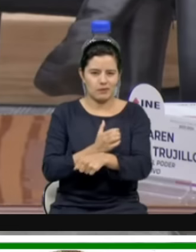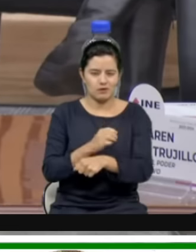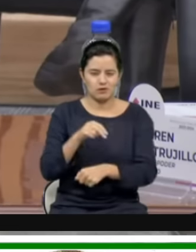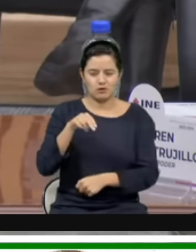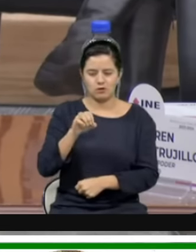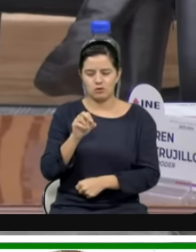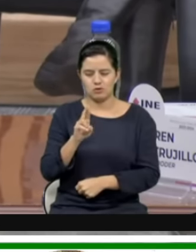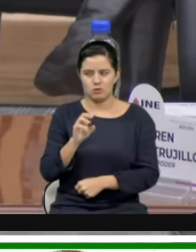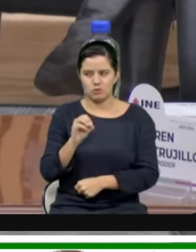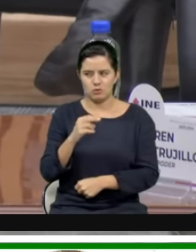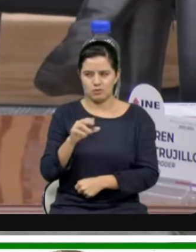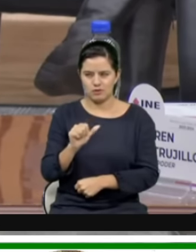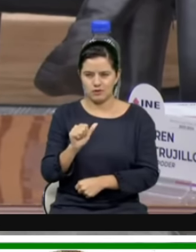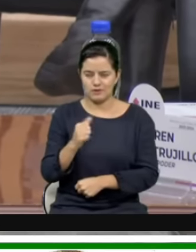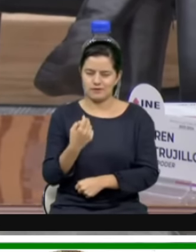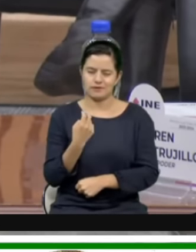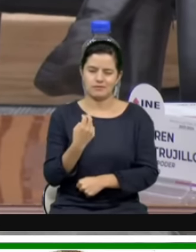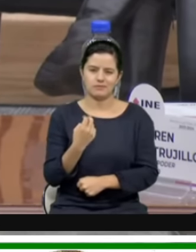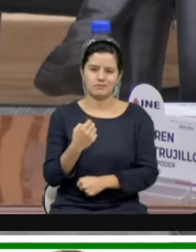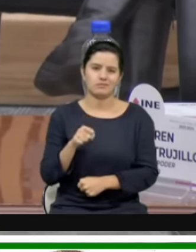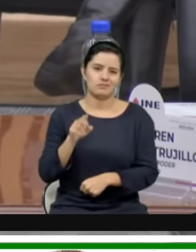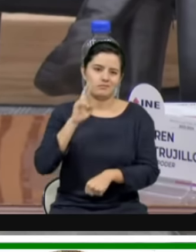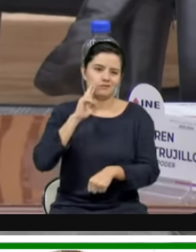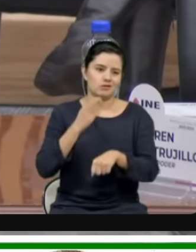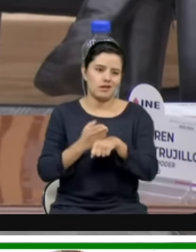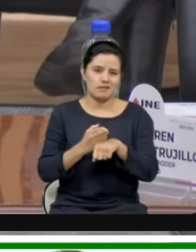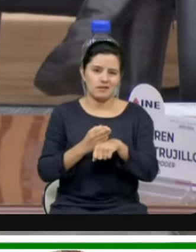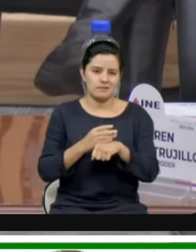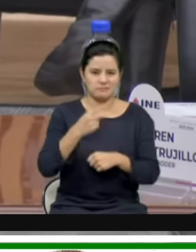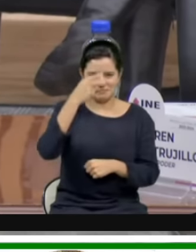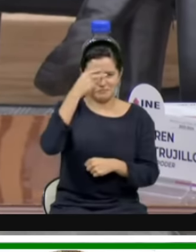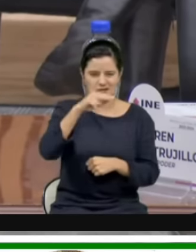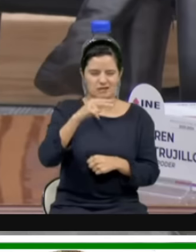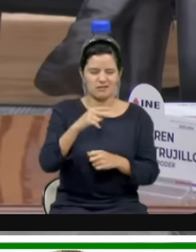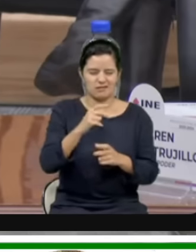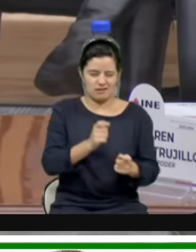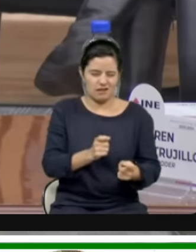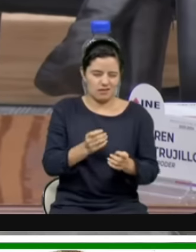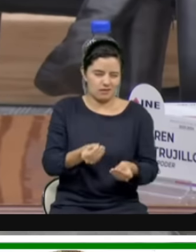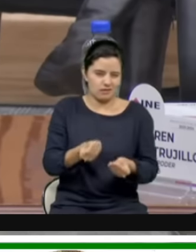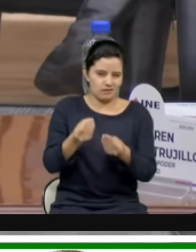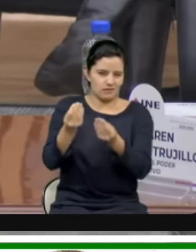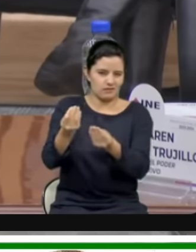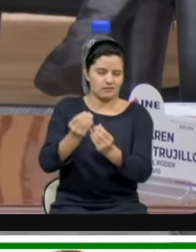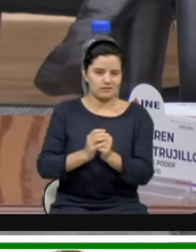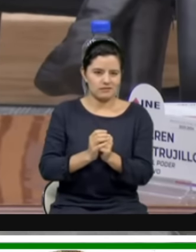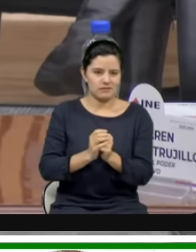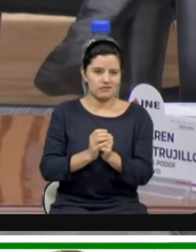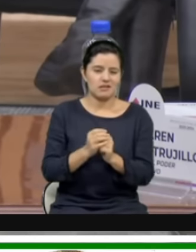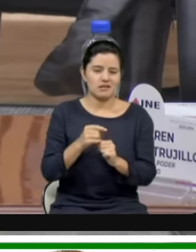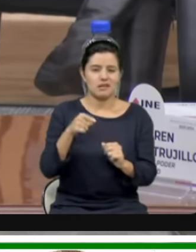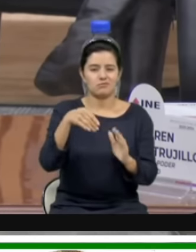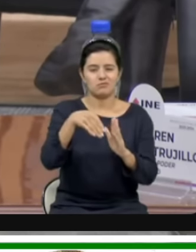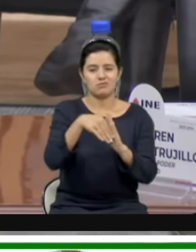ha encargado de entregar este país y de esmirlo en la